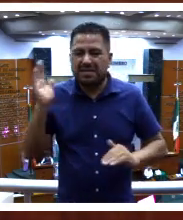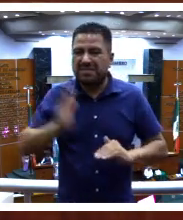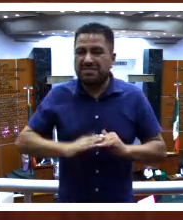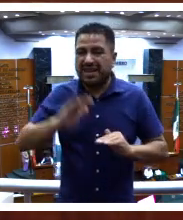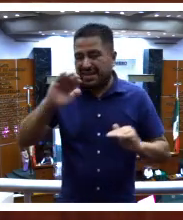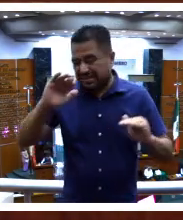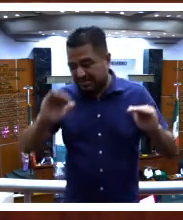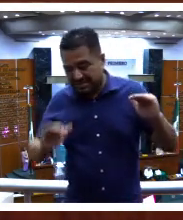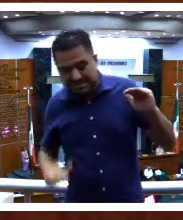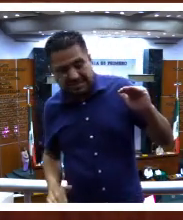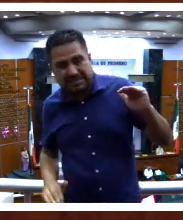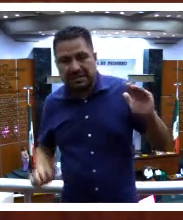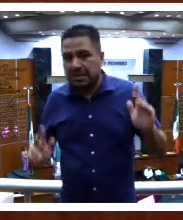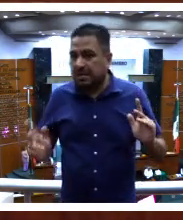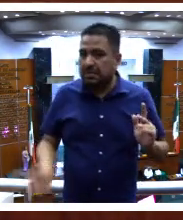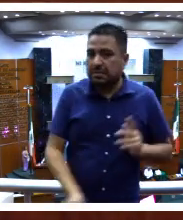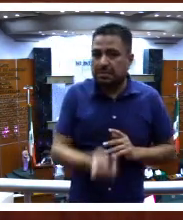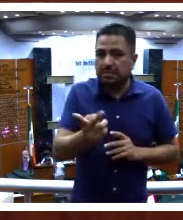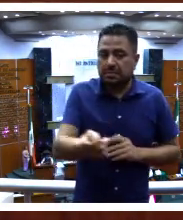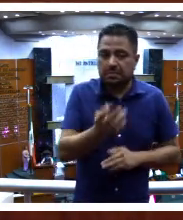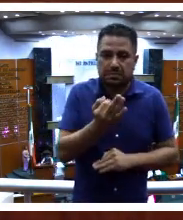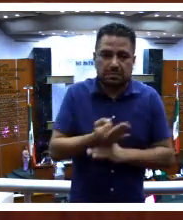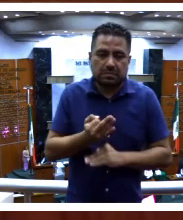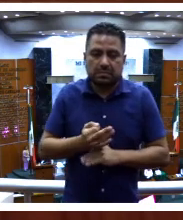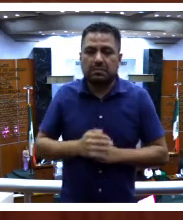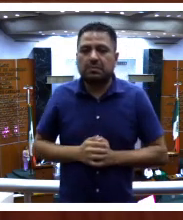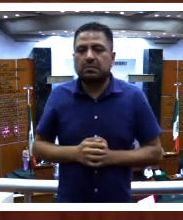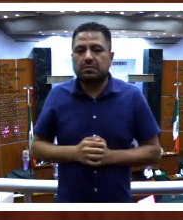por debajo, la pregunta es,